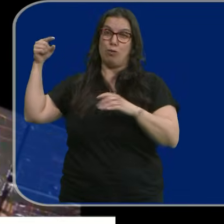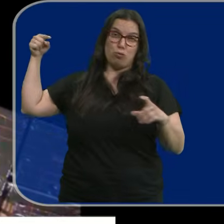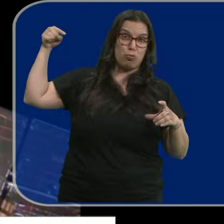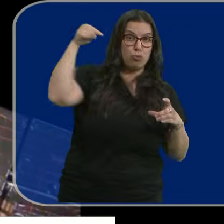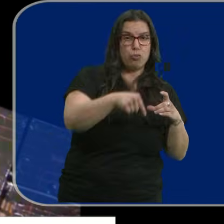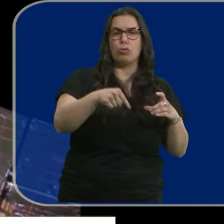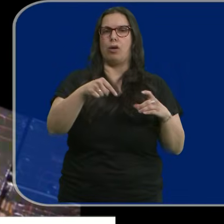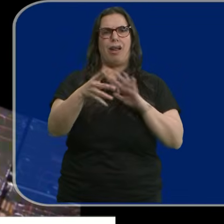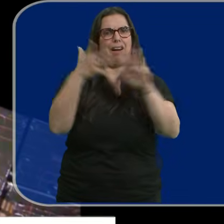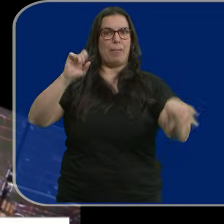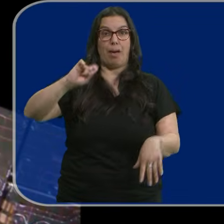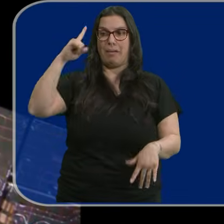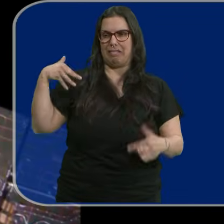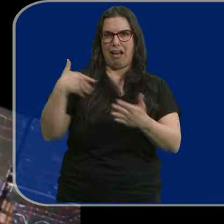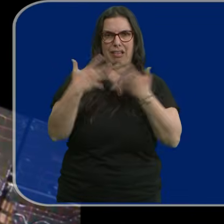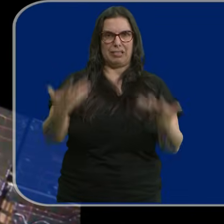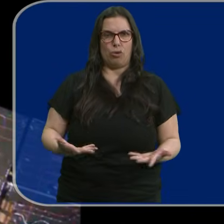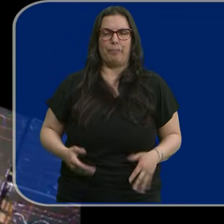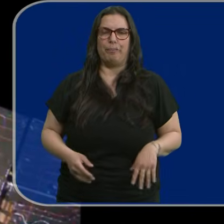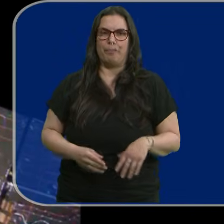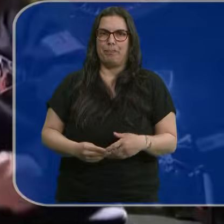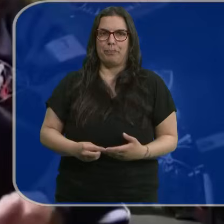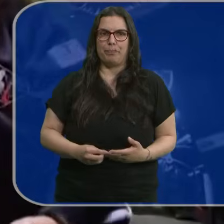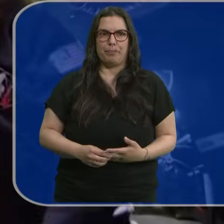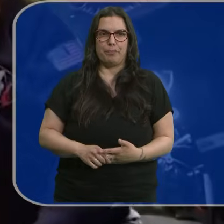térmica jamás registrada.